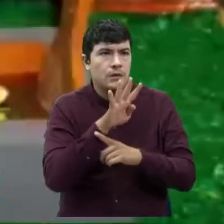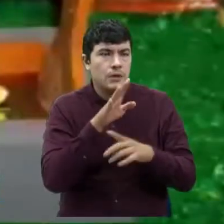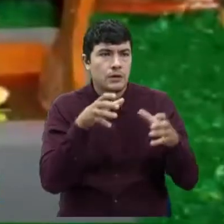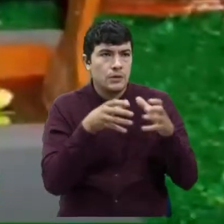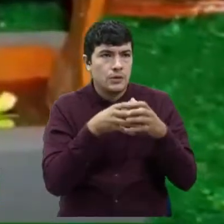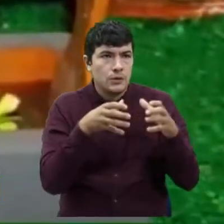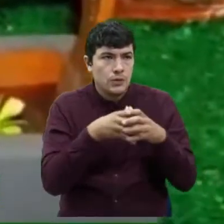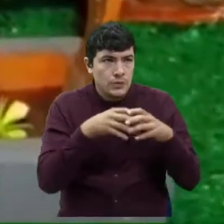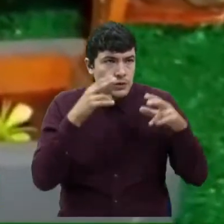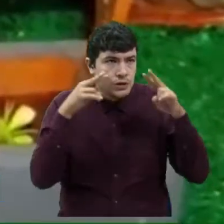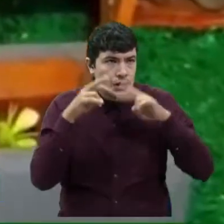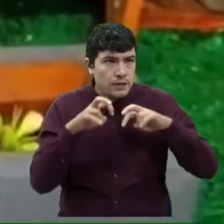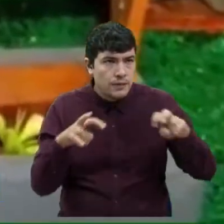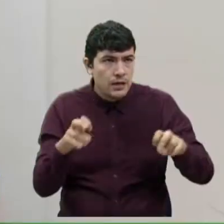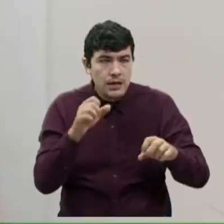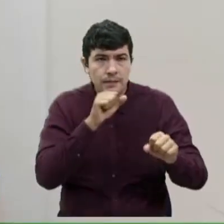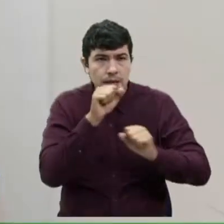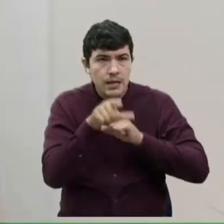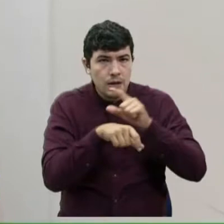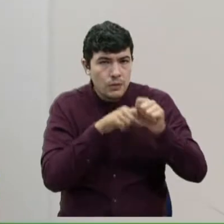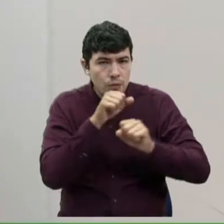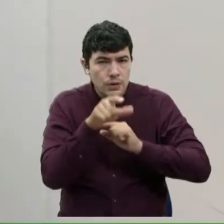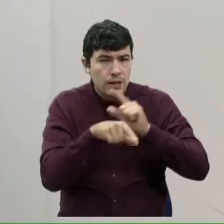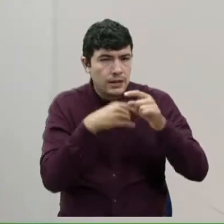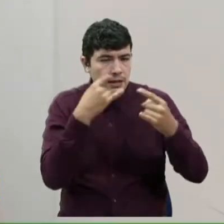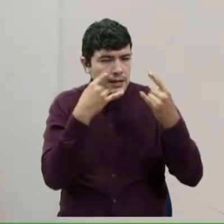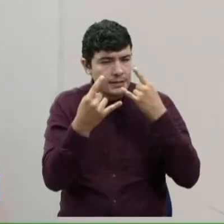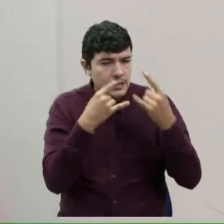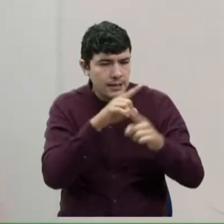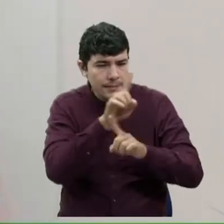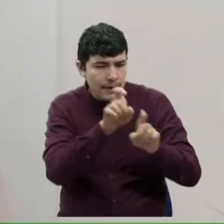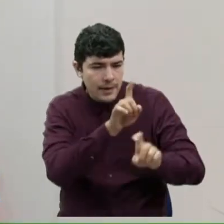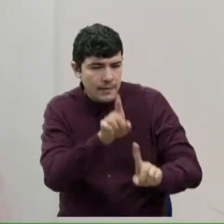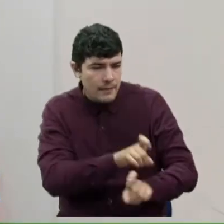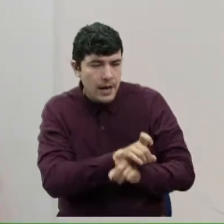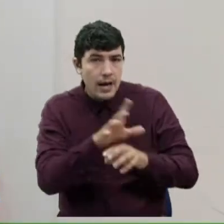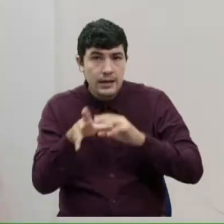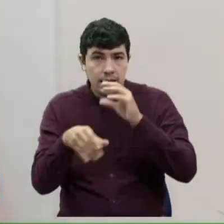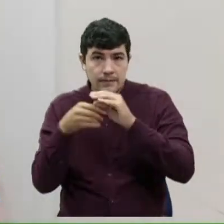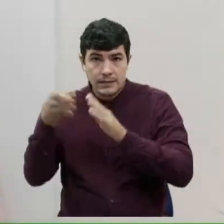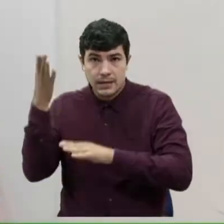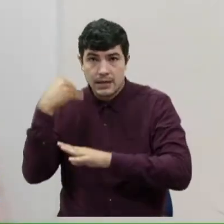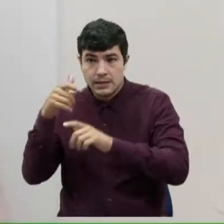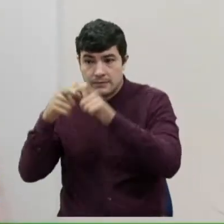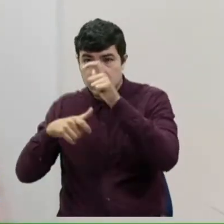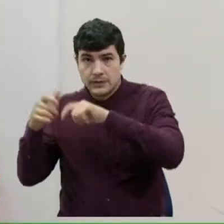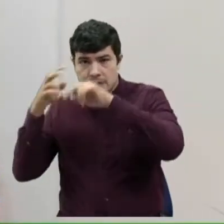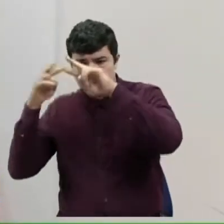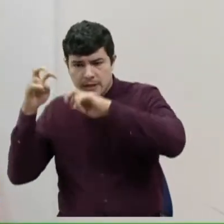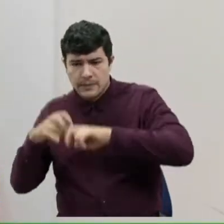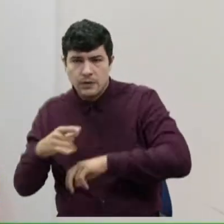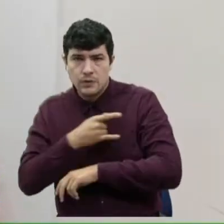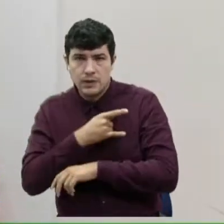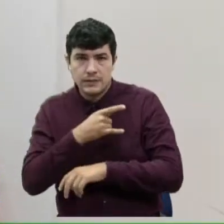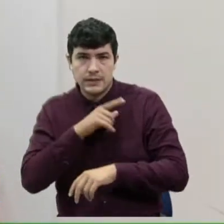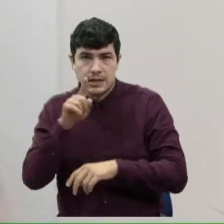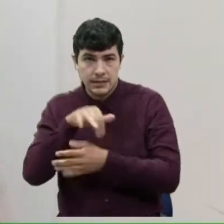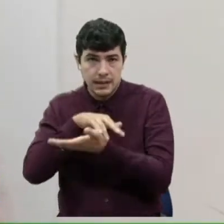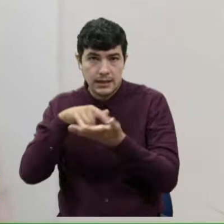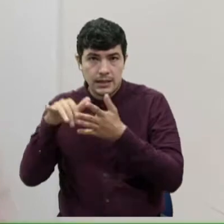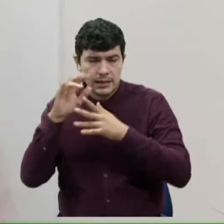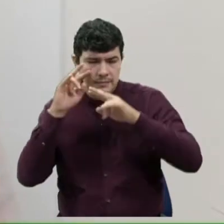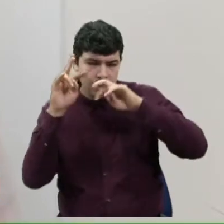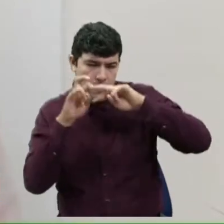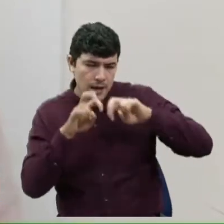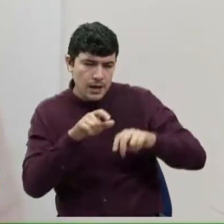unos proyectos y unas preguntas muy interesantes. Estos también fueron valorados por unos investigadores de la Universidad de Santander,